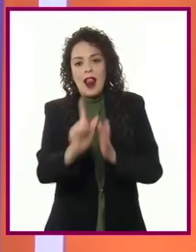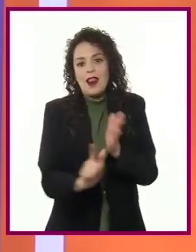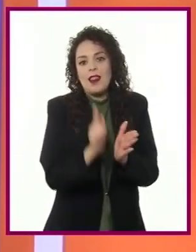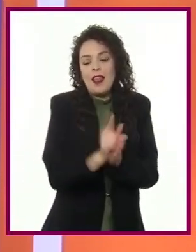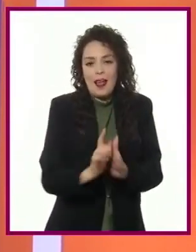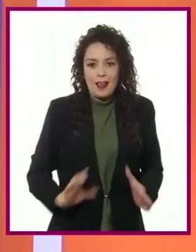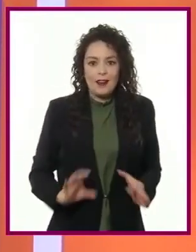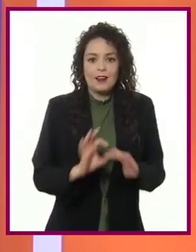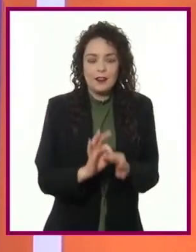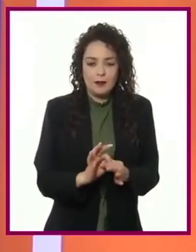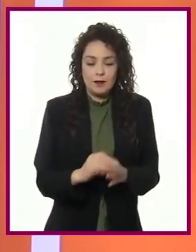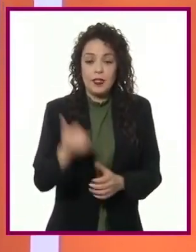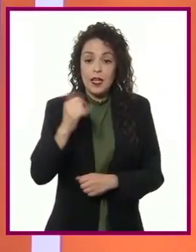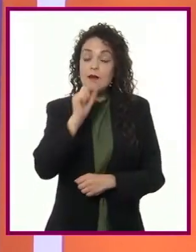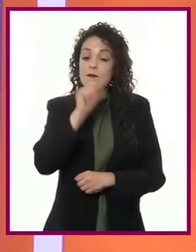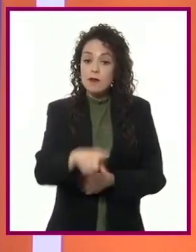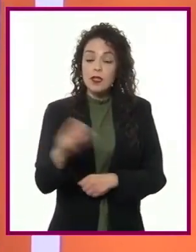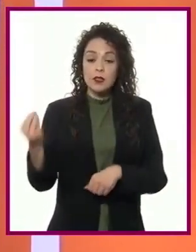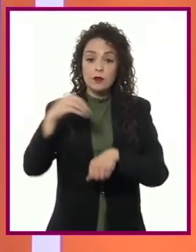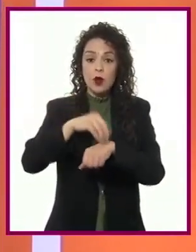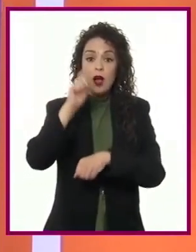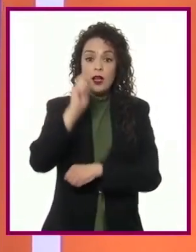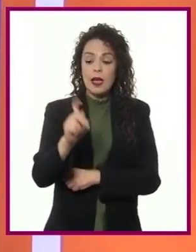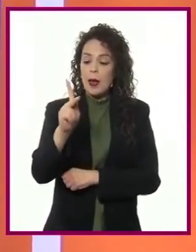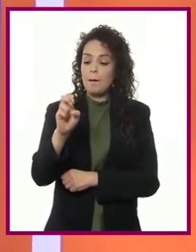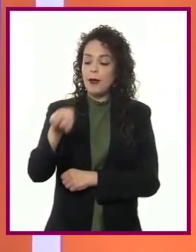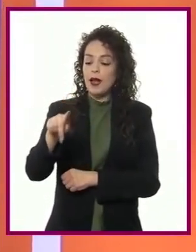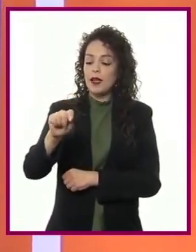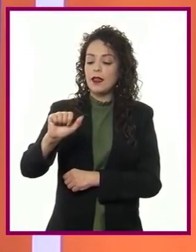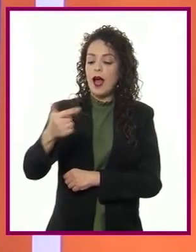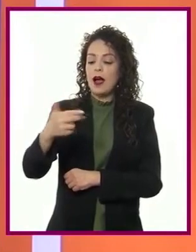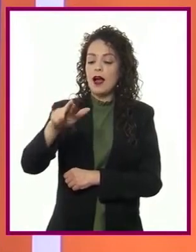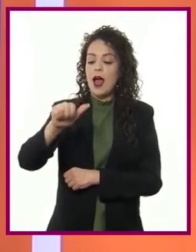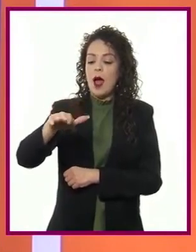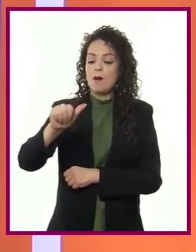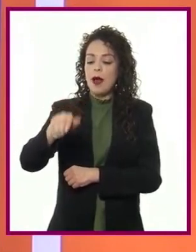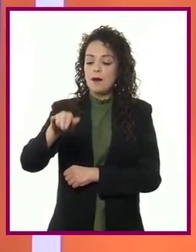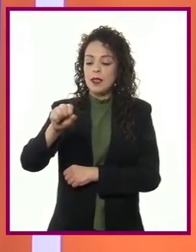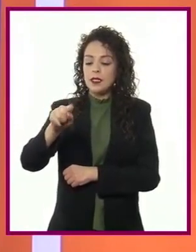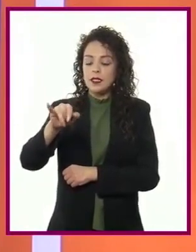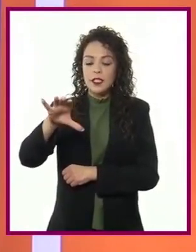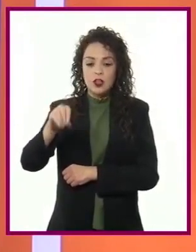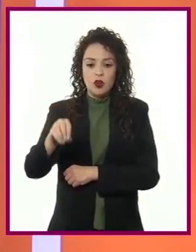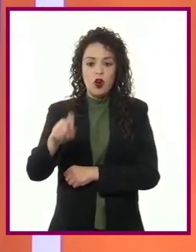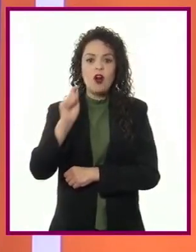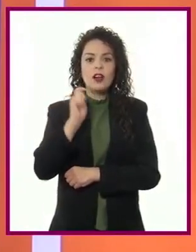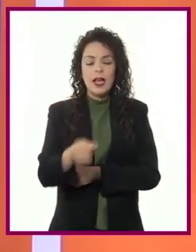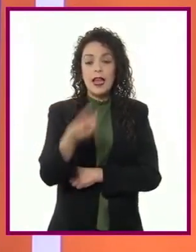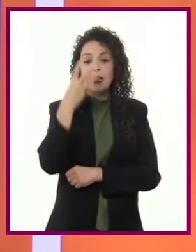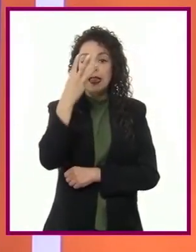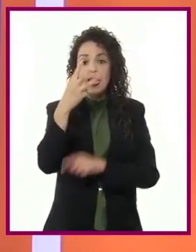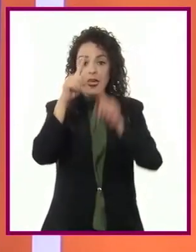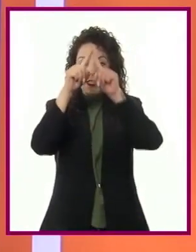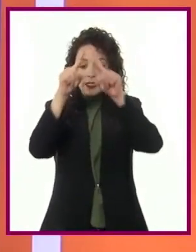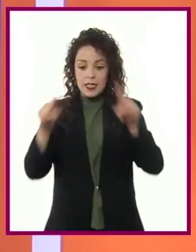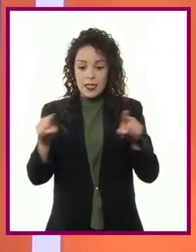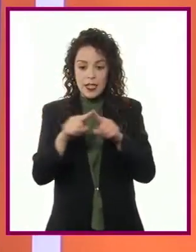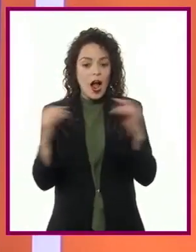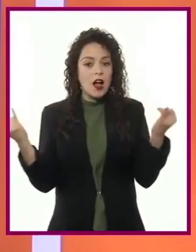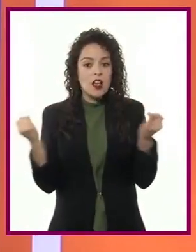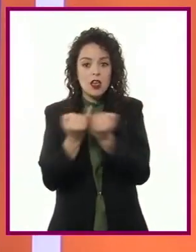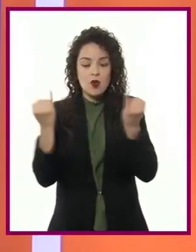Asimismo, diseñó el llamado pentagrama místico, que se obtiene a partir de 3 triángulos isósceles